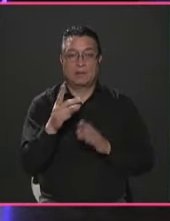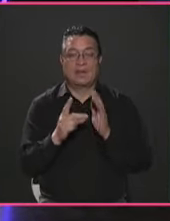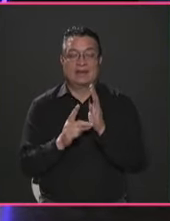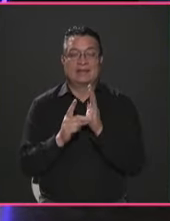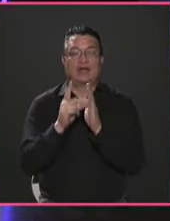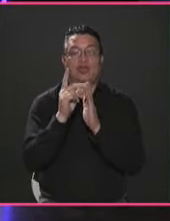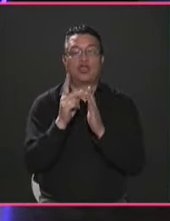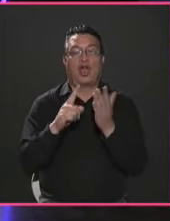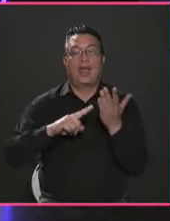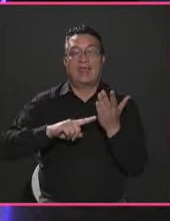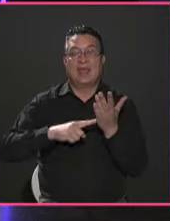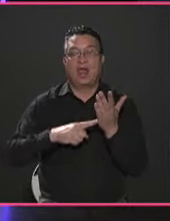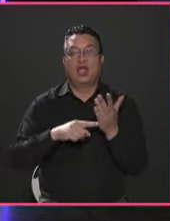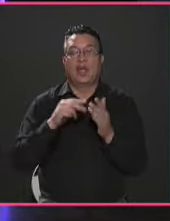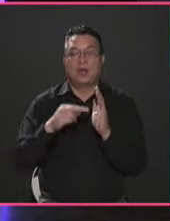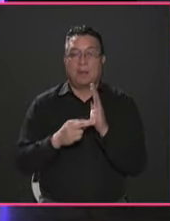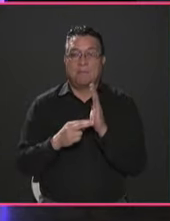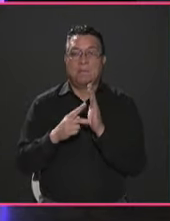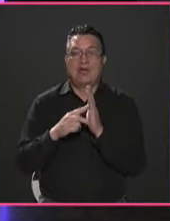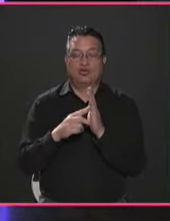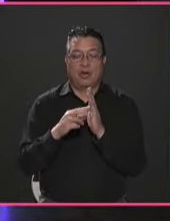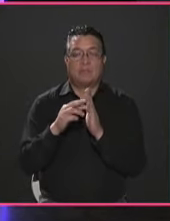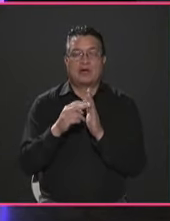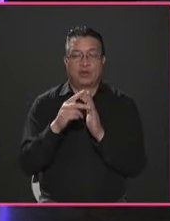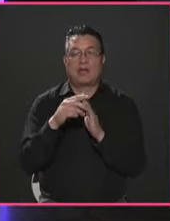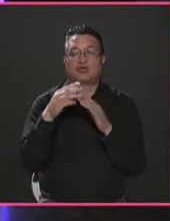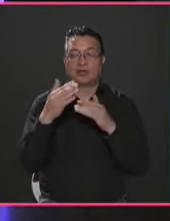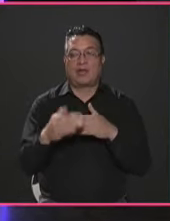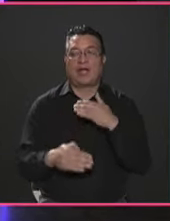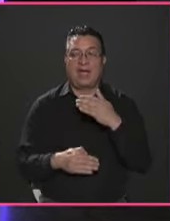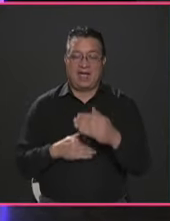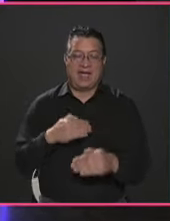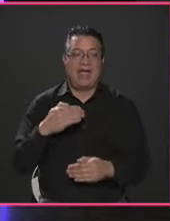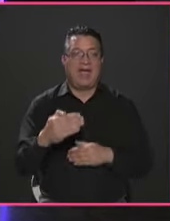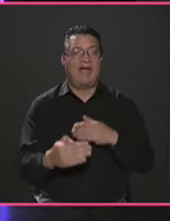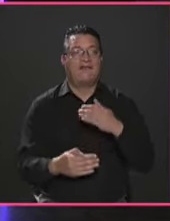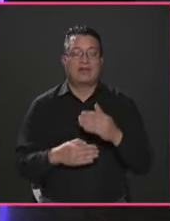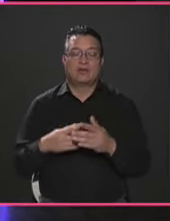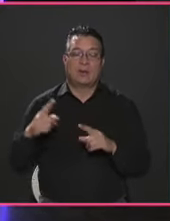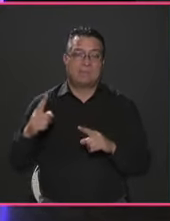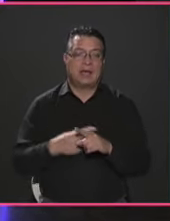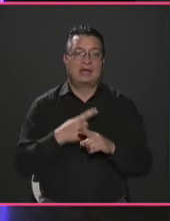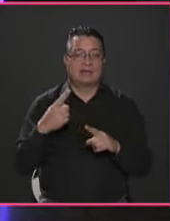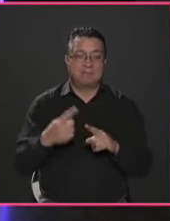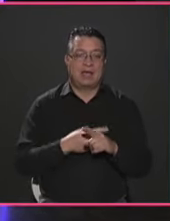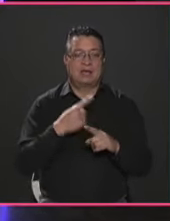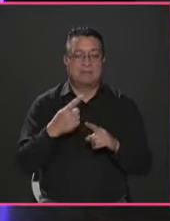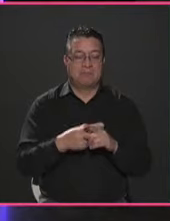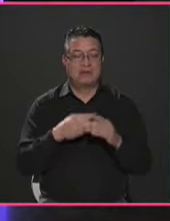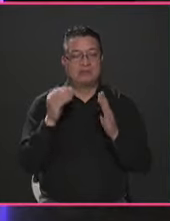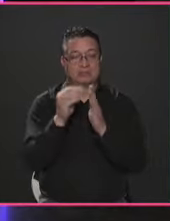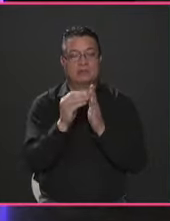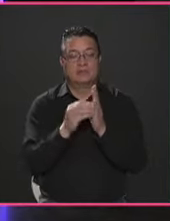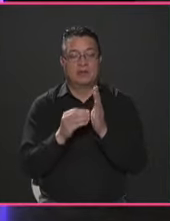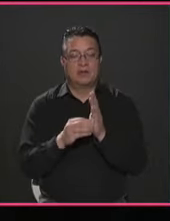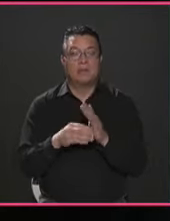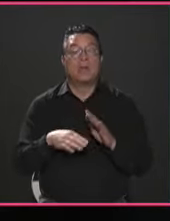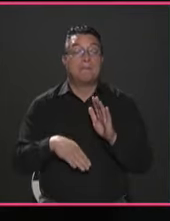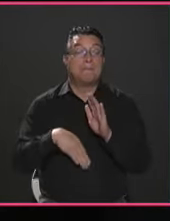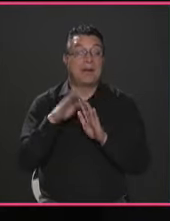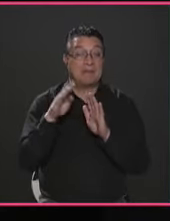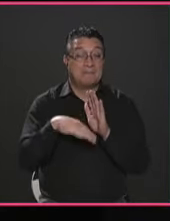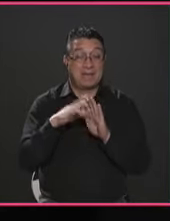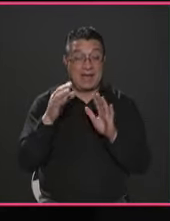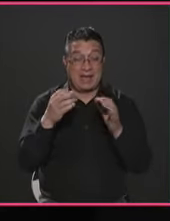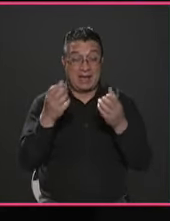esta tecnología y los pasos gigantescos con los que vamos avanzando a desarrollar más y más y más datos de una forma más y